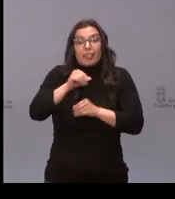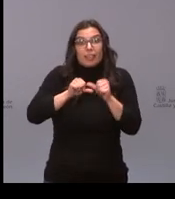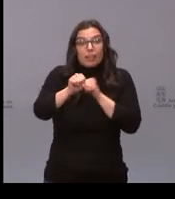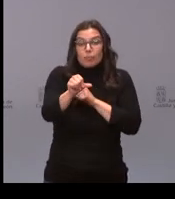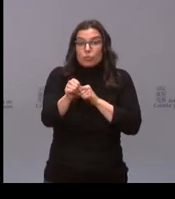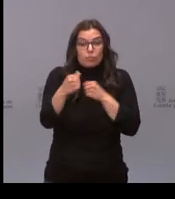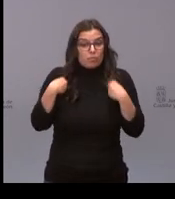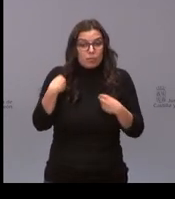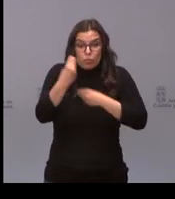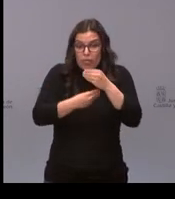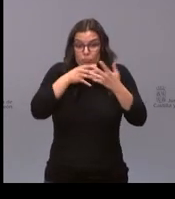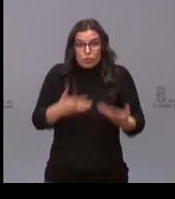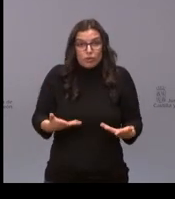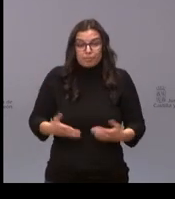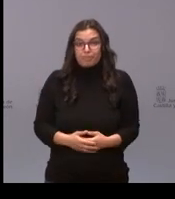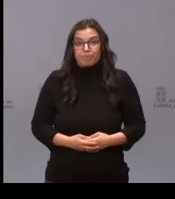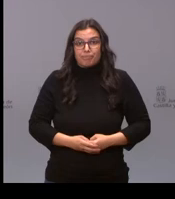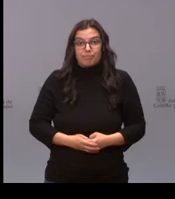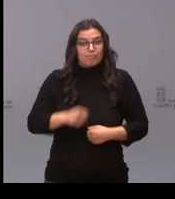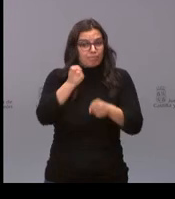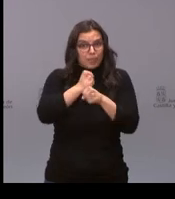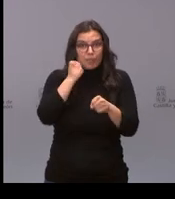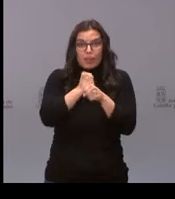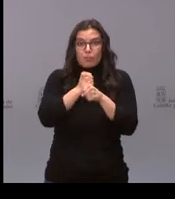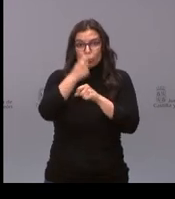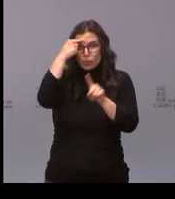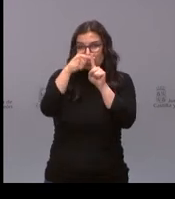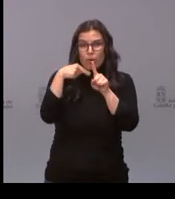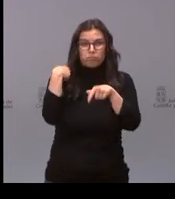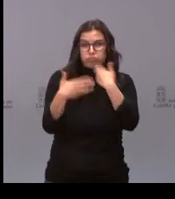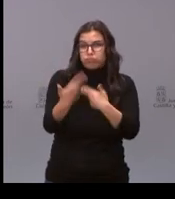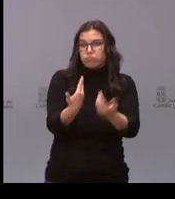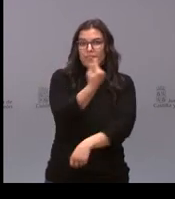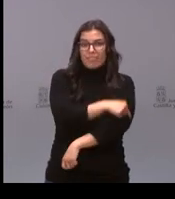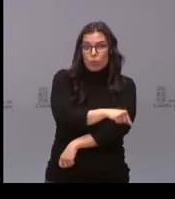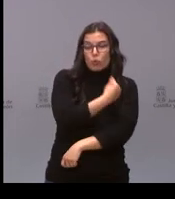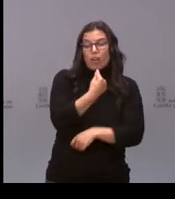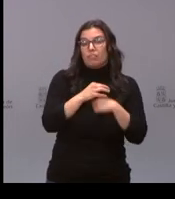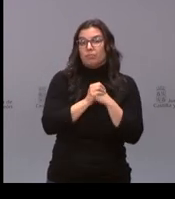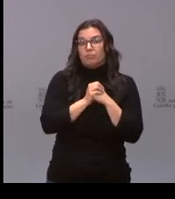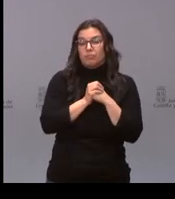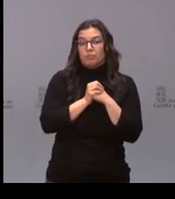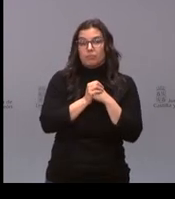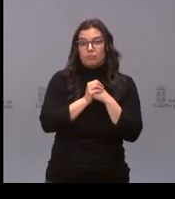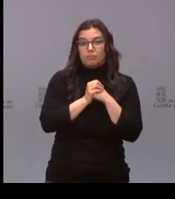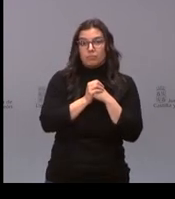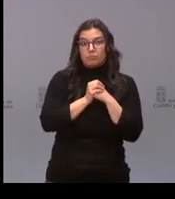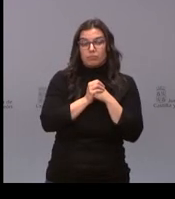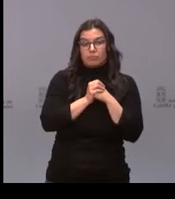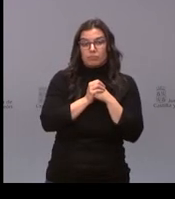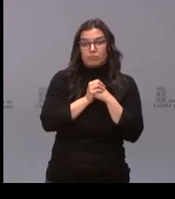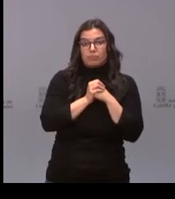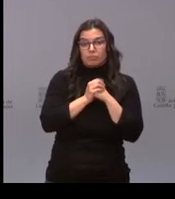lo que estamos haciendo en estos momentos: trabajar en la vacunación, actuar ágilmente